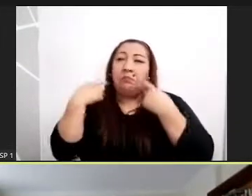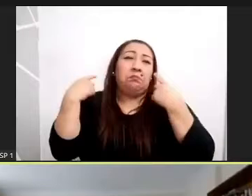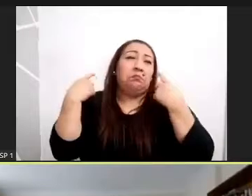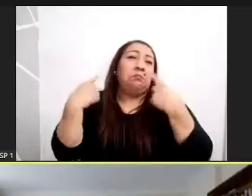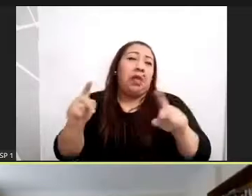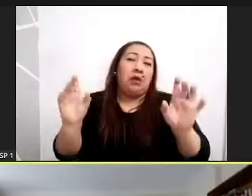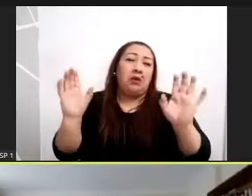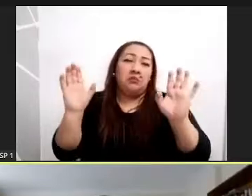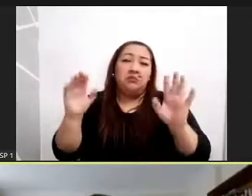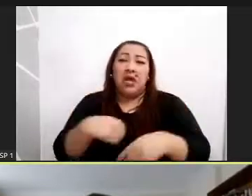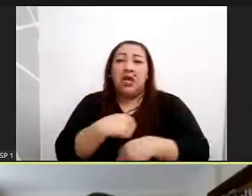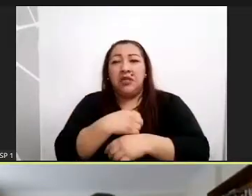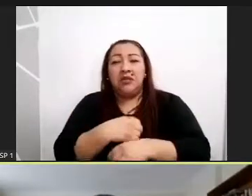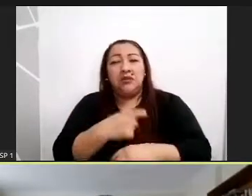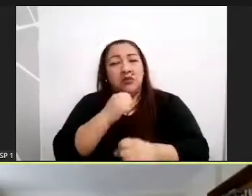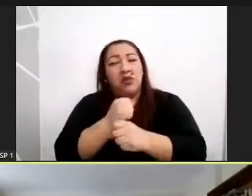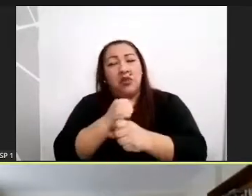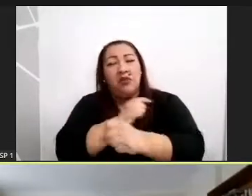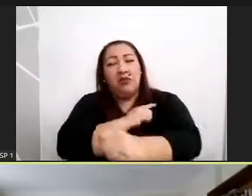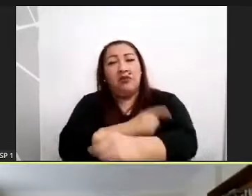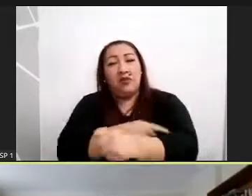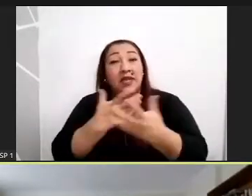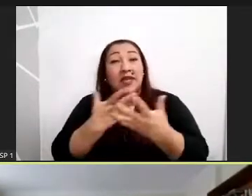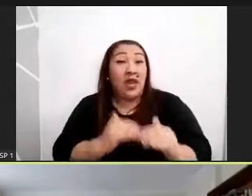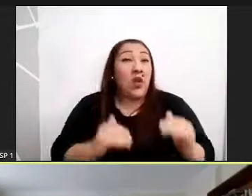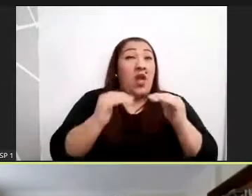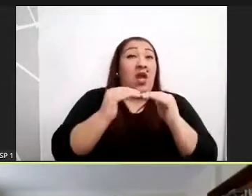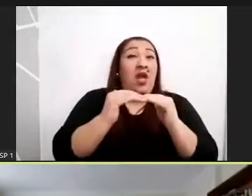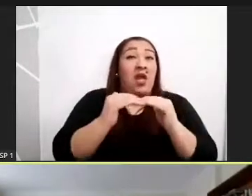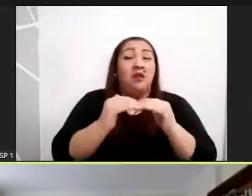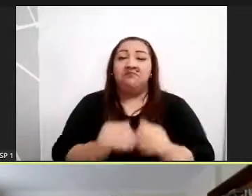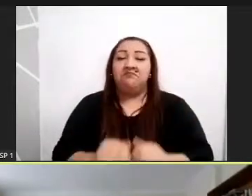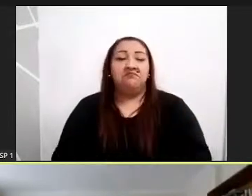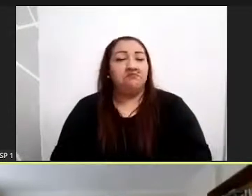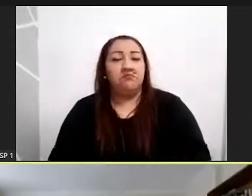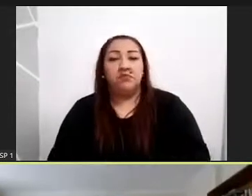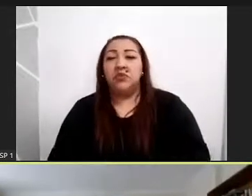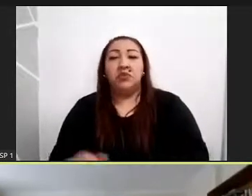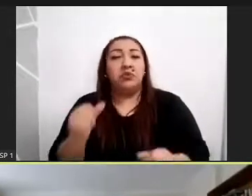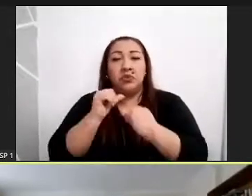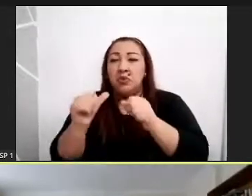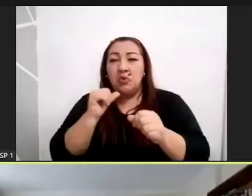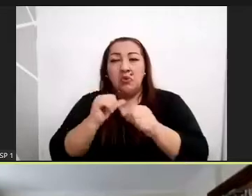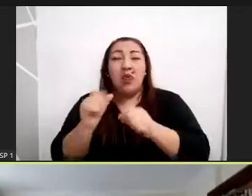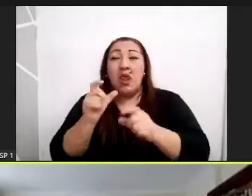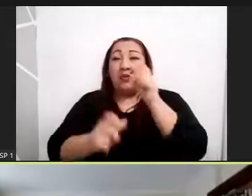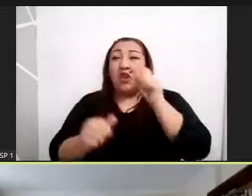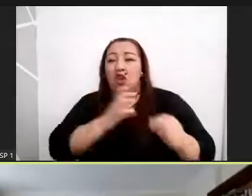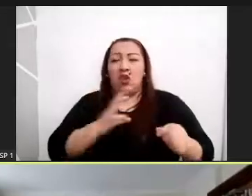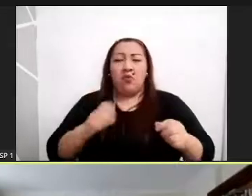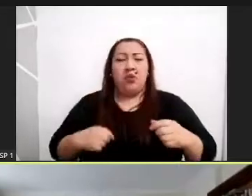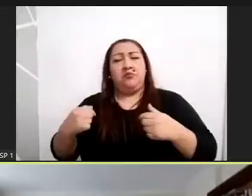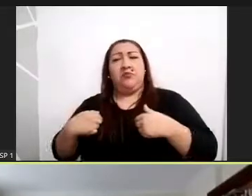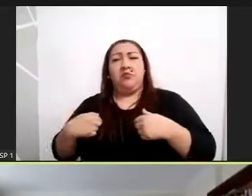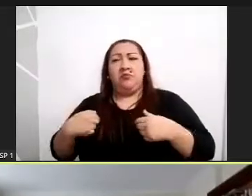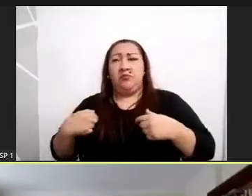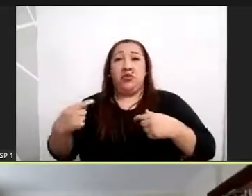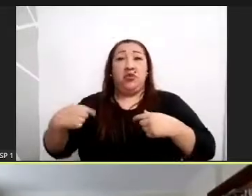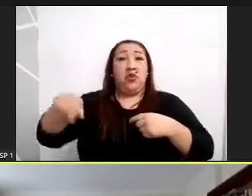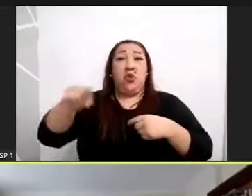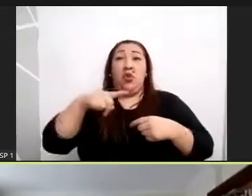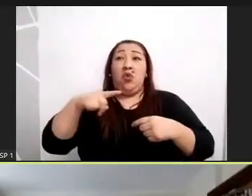retroceso grande en los esfuerzos de lograr paridad de género y un número alarmante de gobernantes con denuncias ellos